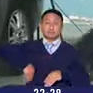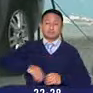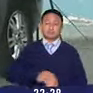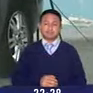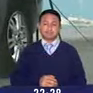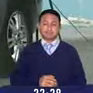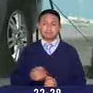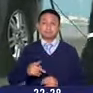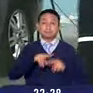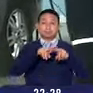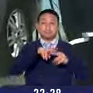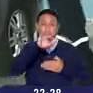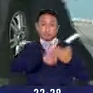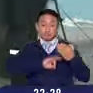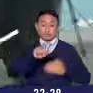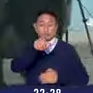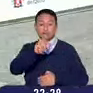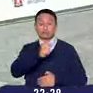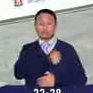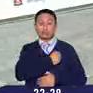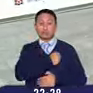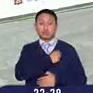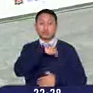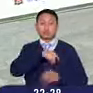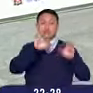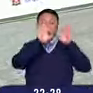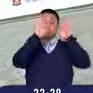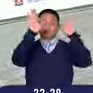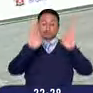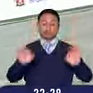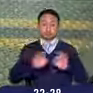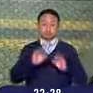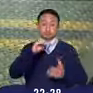Al aprobar la revisión, los propietarios deberán llenar el formulario de matriculación en línea.